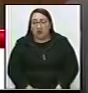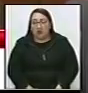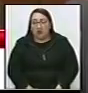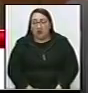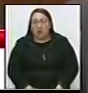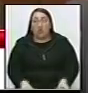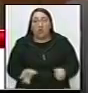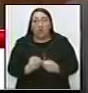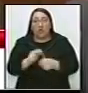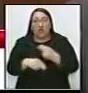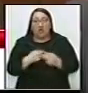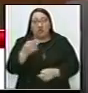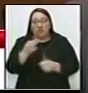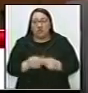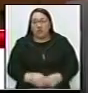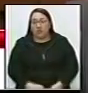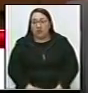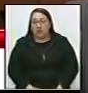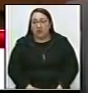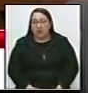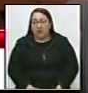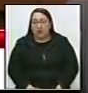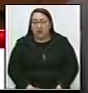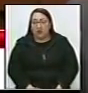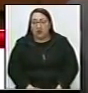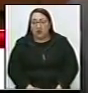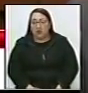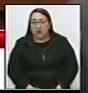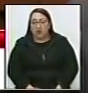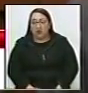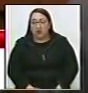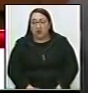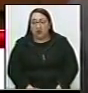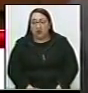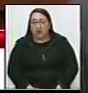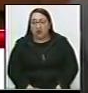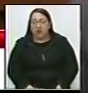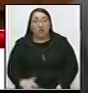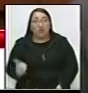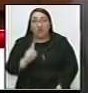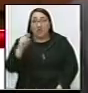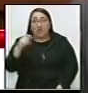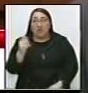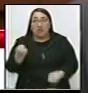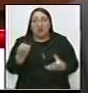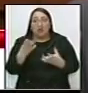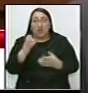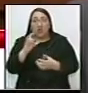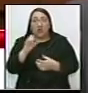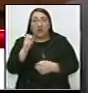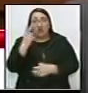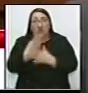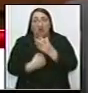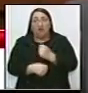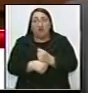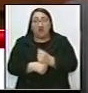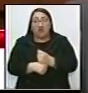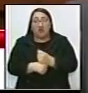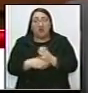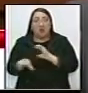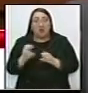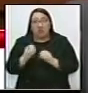Junta Nacional de Justicia. Y no hemos necesitado que se nos plantee la cuestión de confianza para hacer